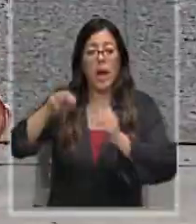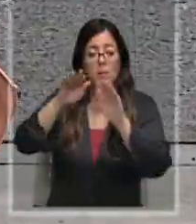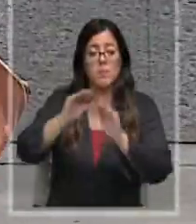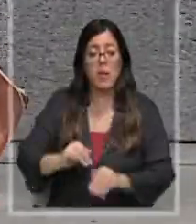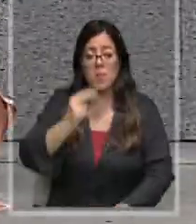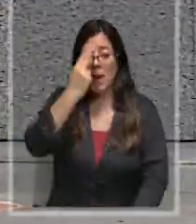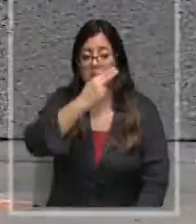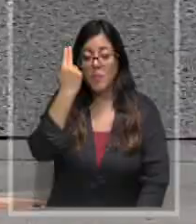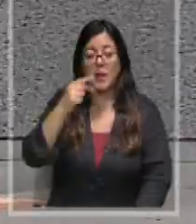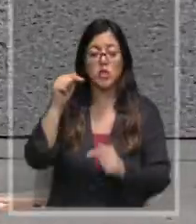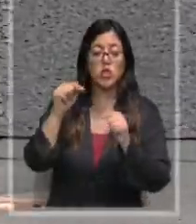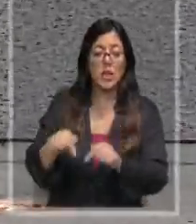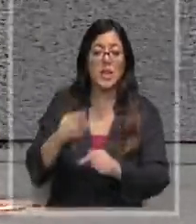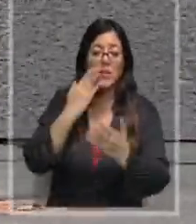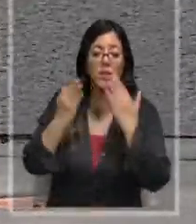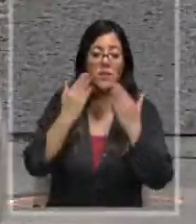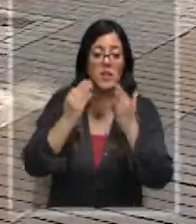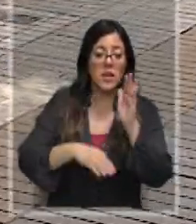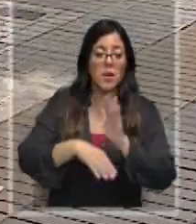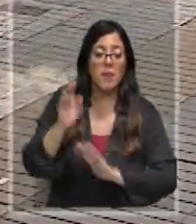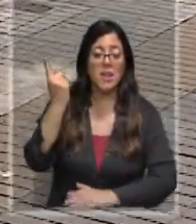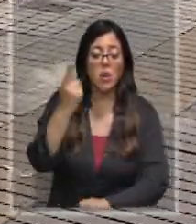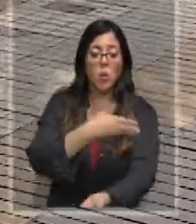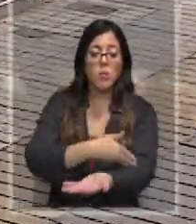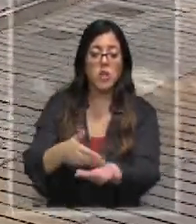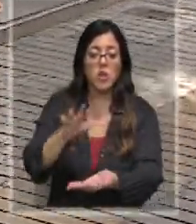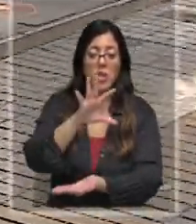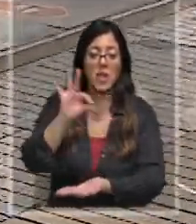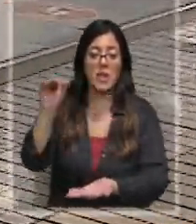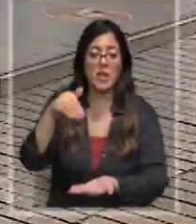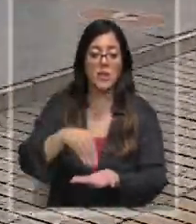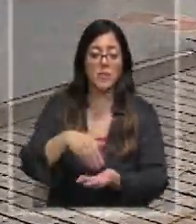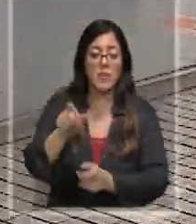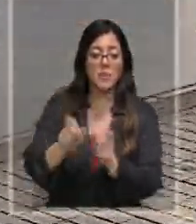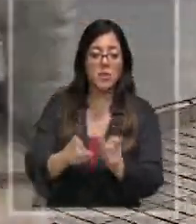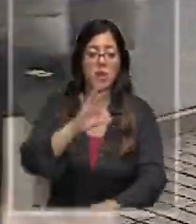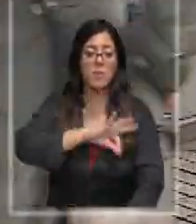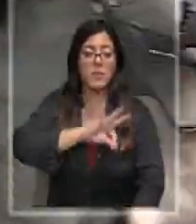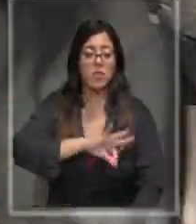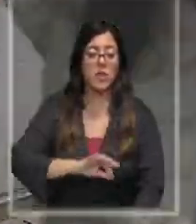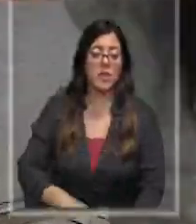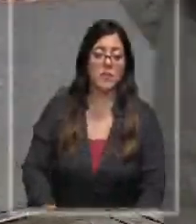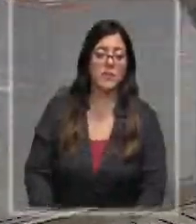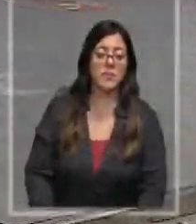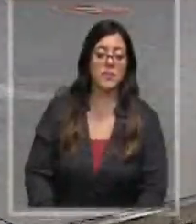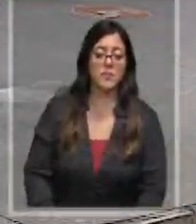que en este caso beneficiaría a más de 1.500.000 pensionados.